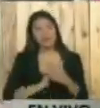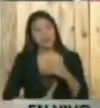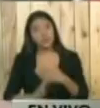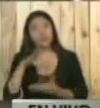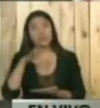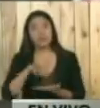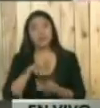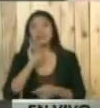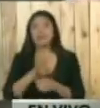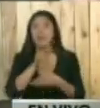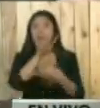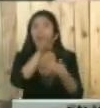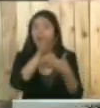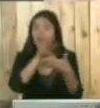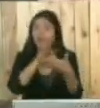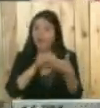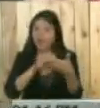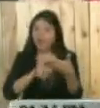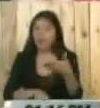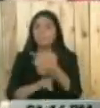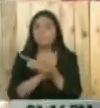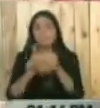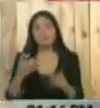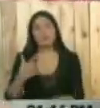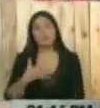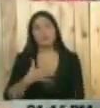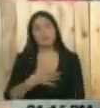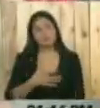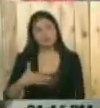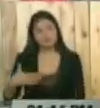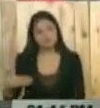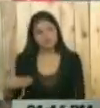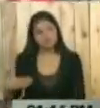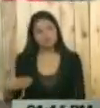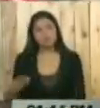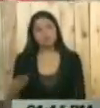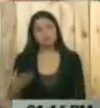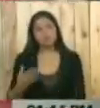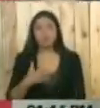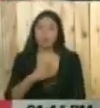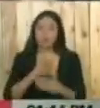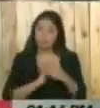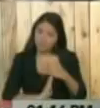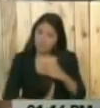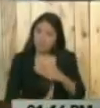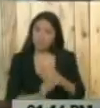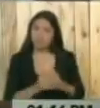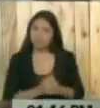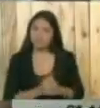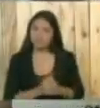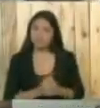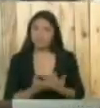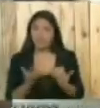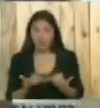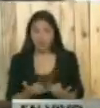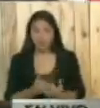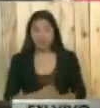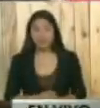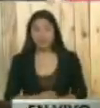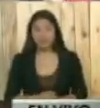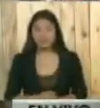debo leer la proclama, pero yo quiero con mucha humildad que en esta